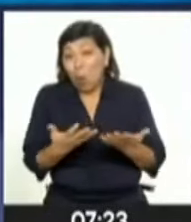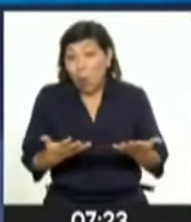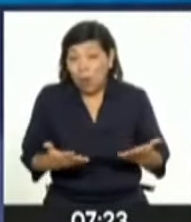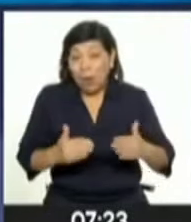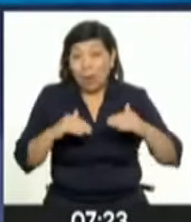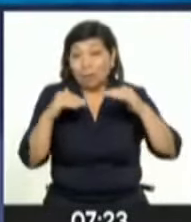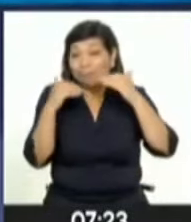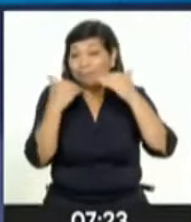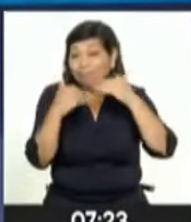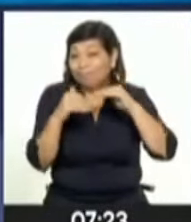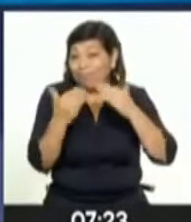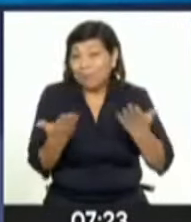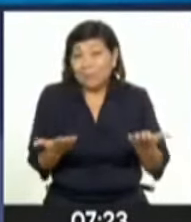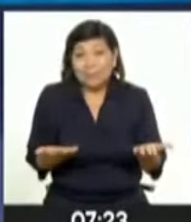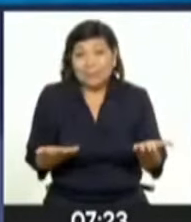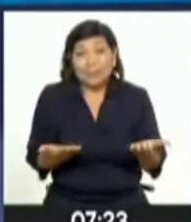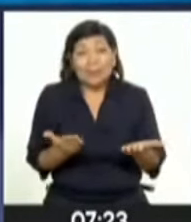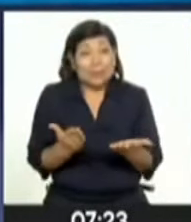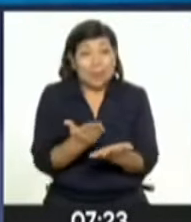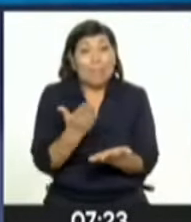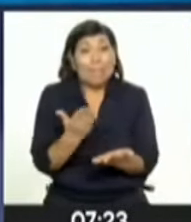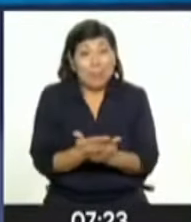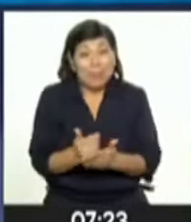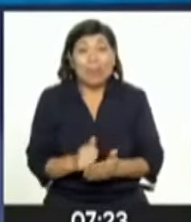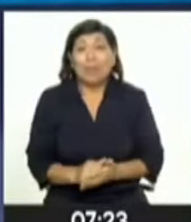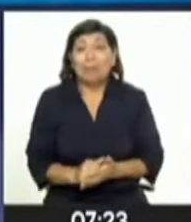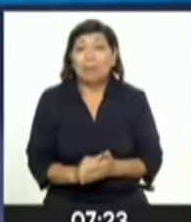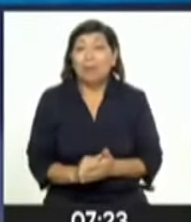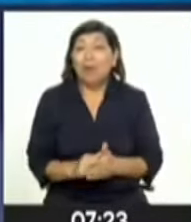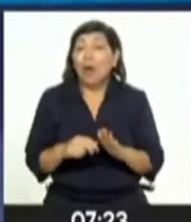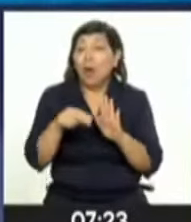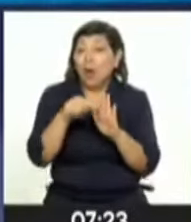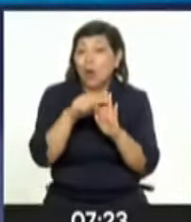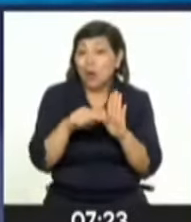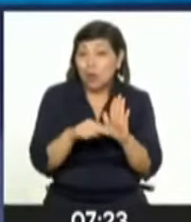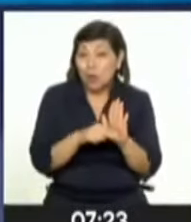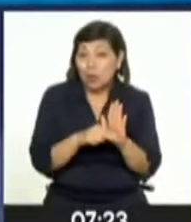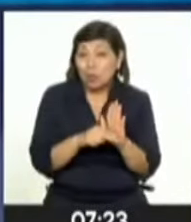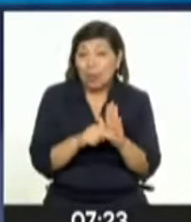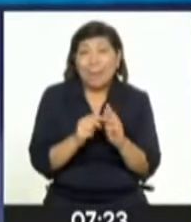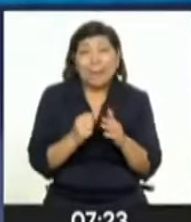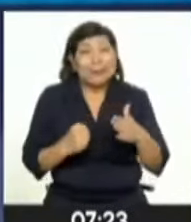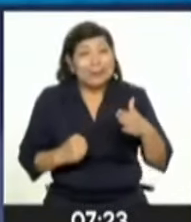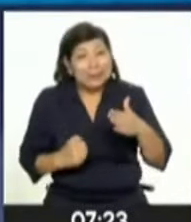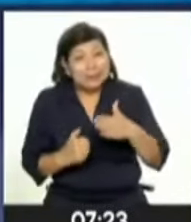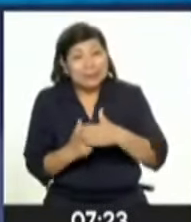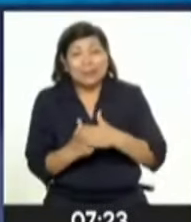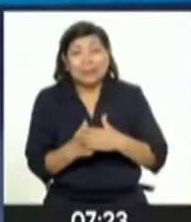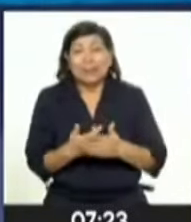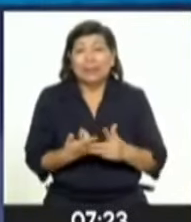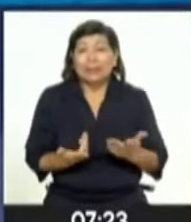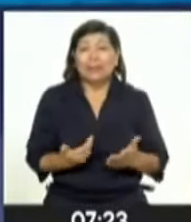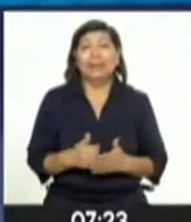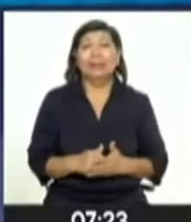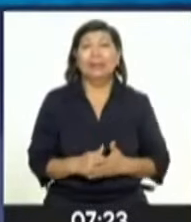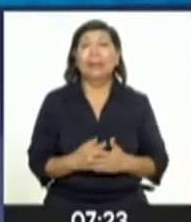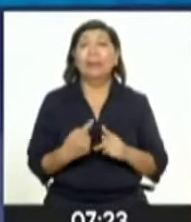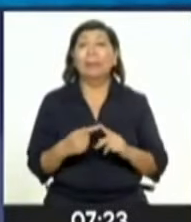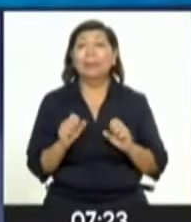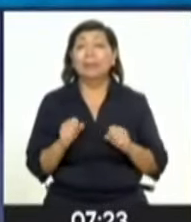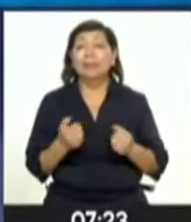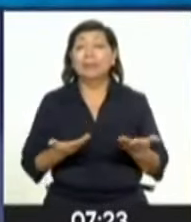una limitación, definitivamente, y hay problemas normativos que nos impiden apresurar el paso